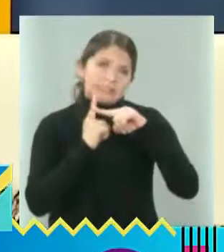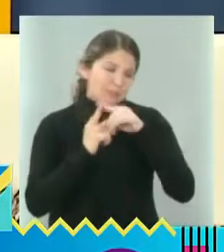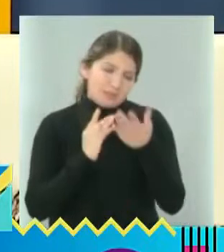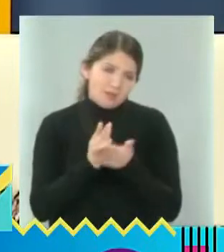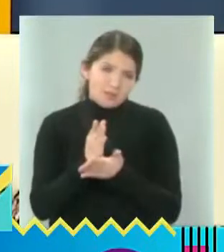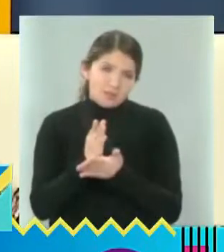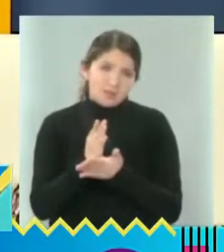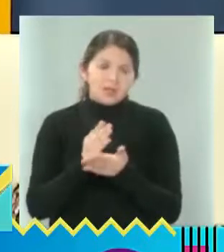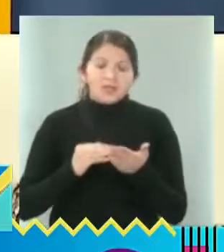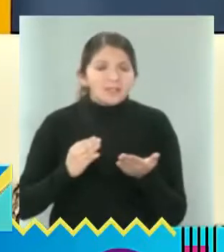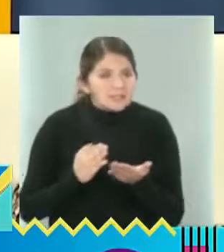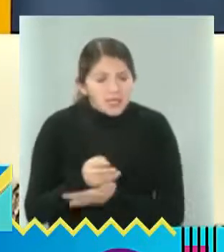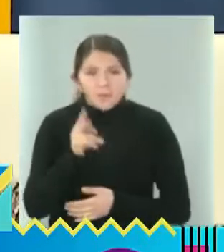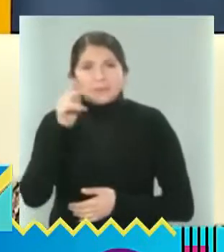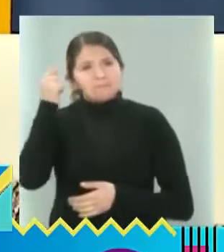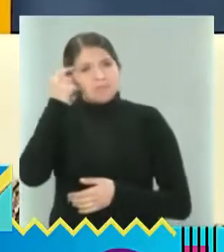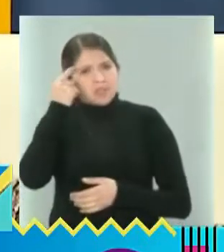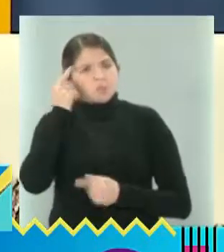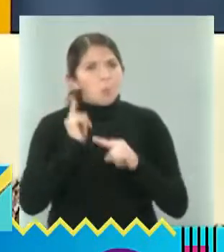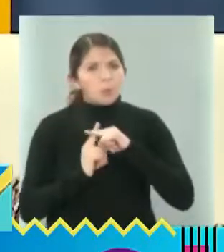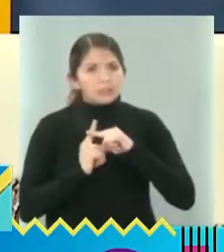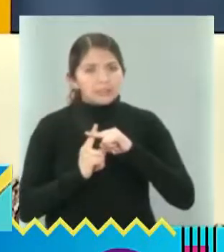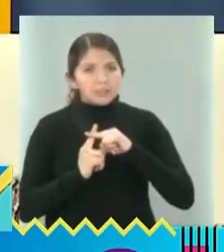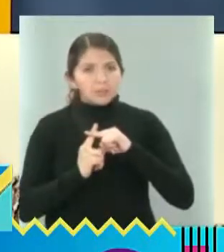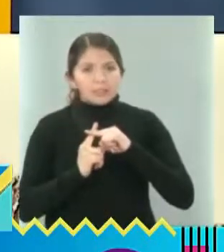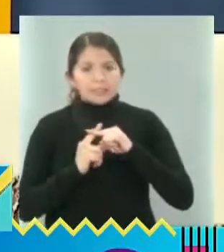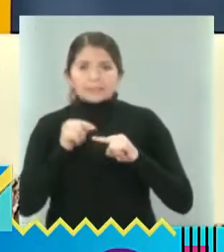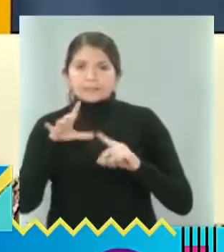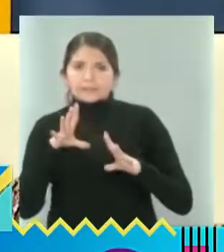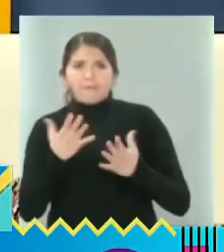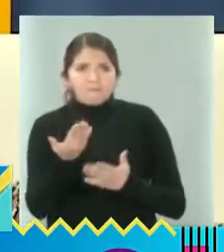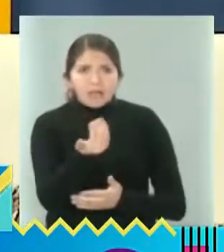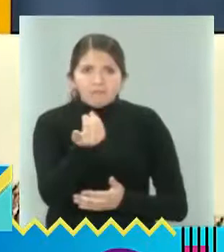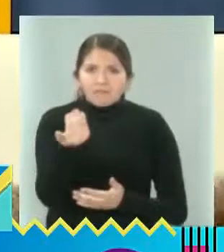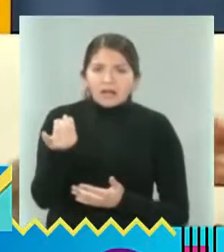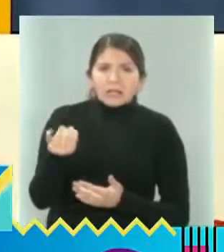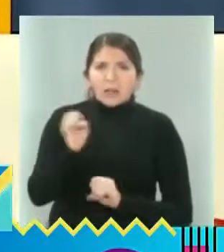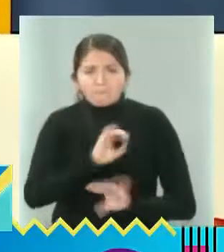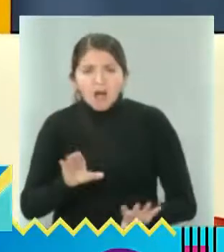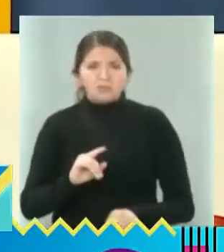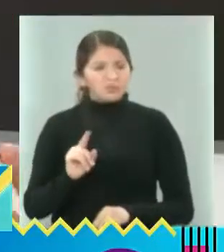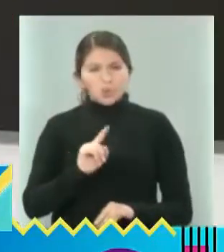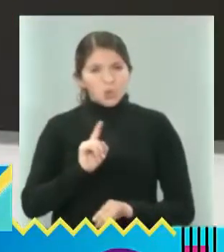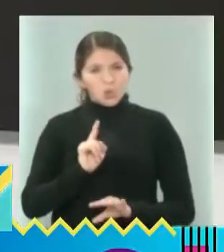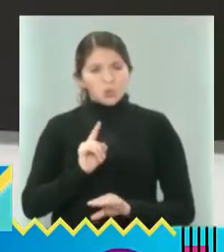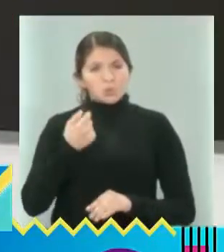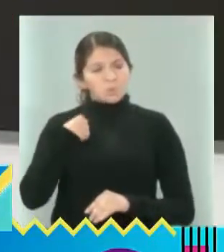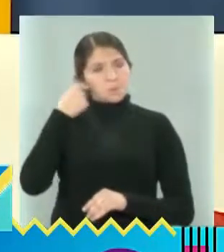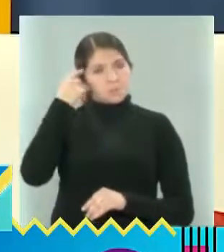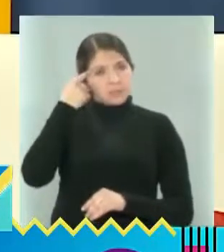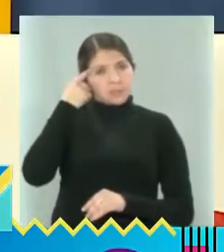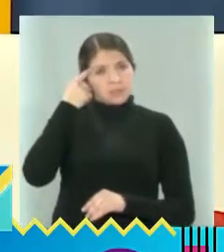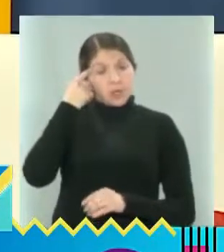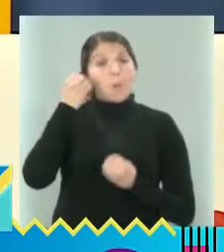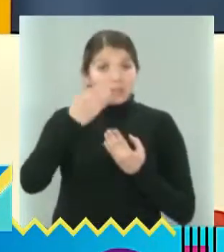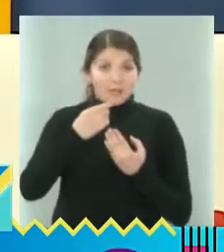gusta mirar el vaso como que está bien, no lo veo yo tan mal, probablemente porque vi